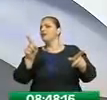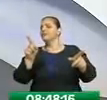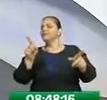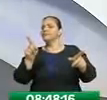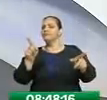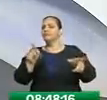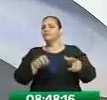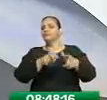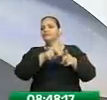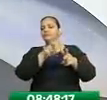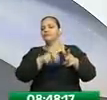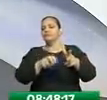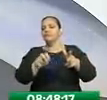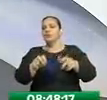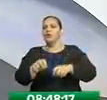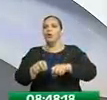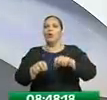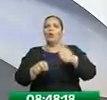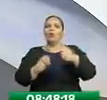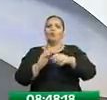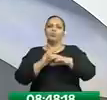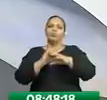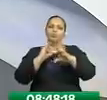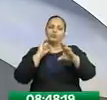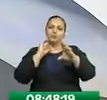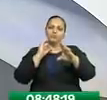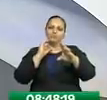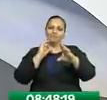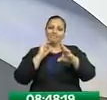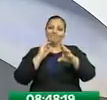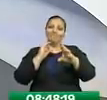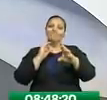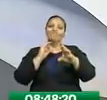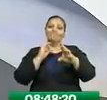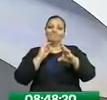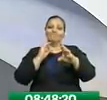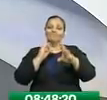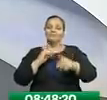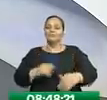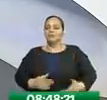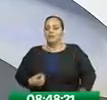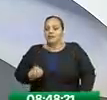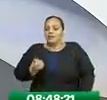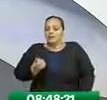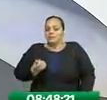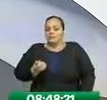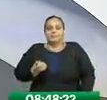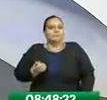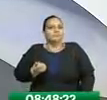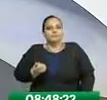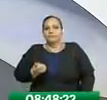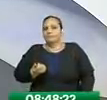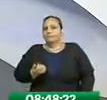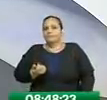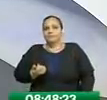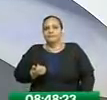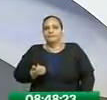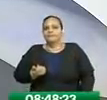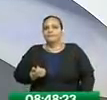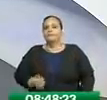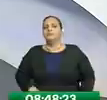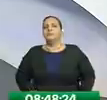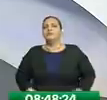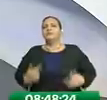ejemplo, en los medios de comunicación, en la prensa, poner un listado de la ruta, los recorridos que llevan los vehículos, para que la gente